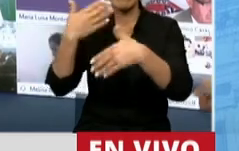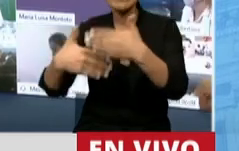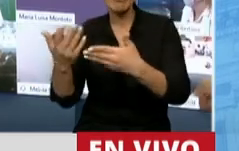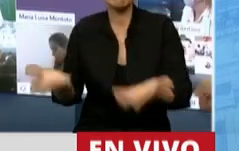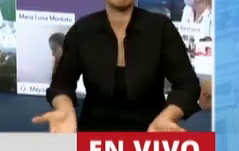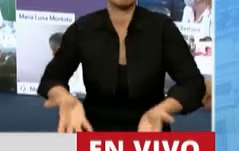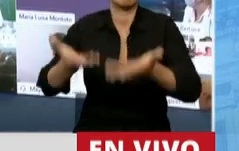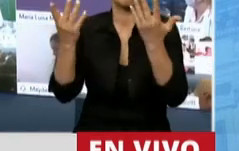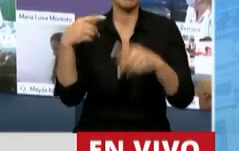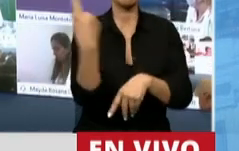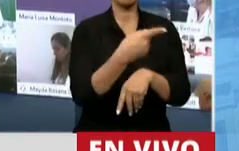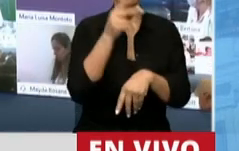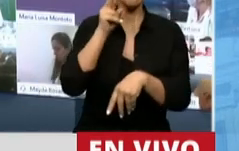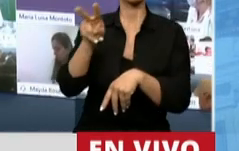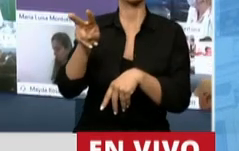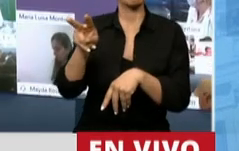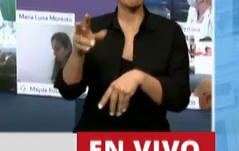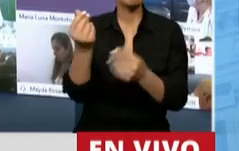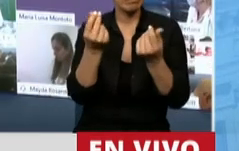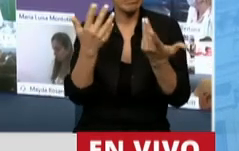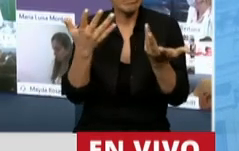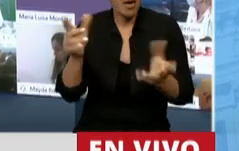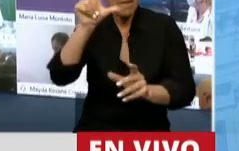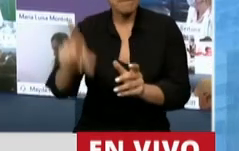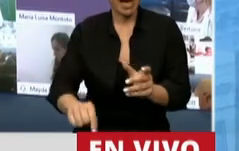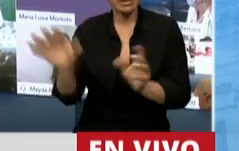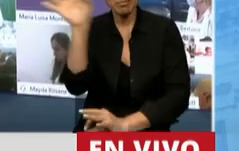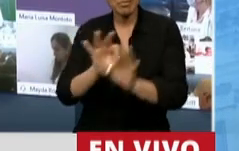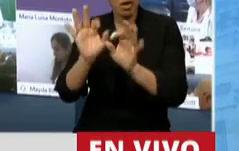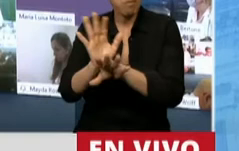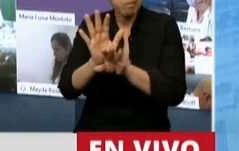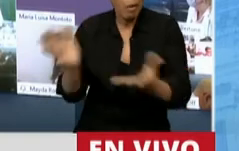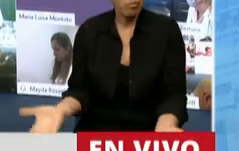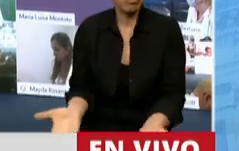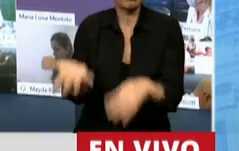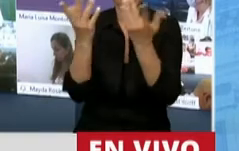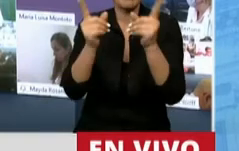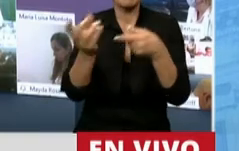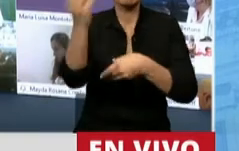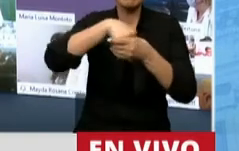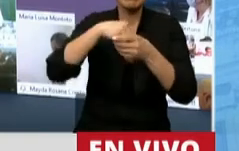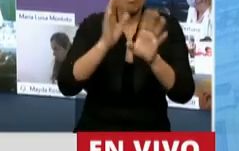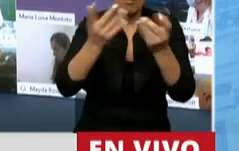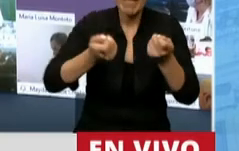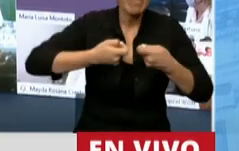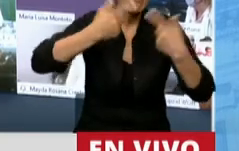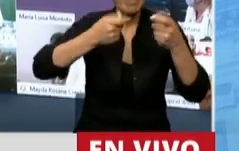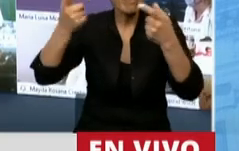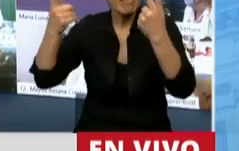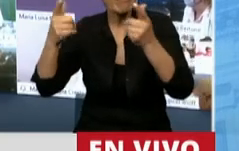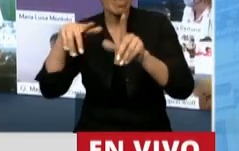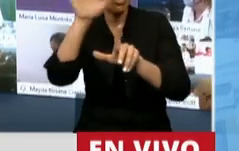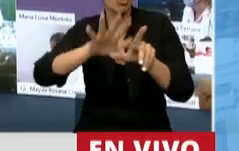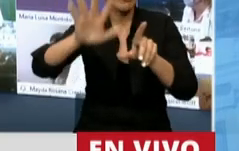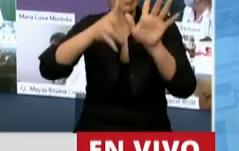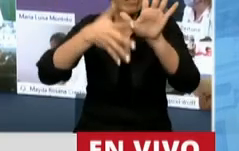nosotros queremos como proyecto de país que además incorporen la posibilidad de exportar al continente, a los